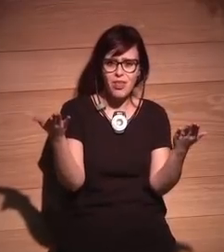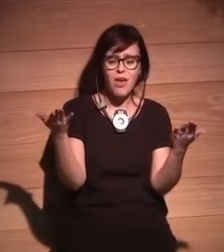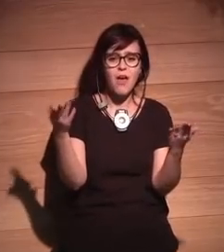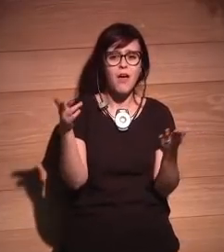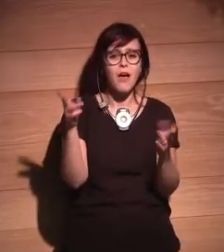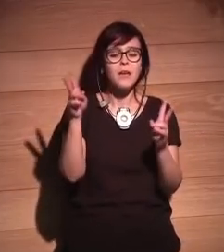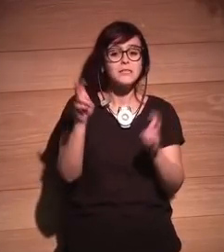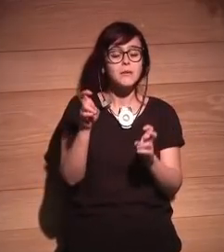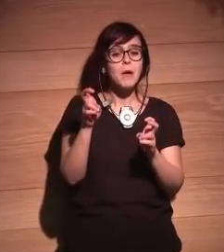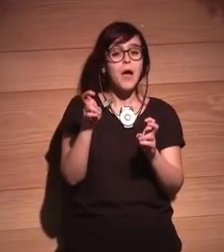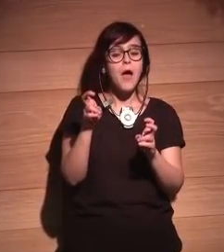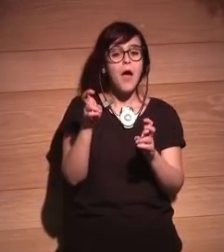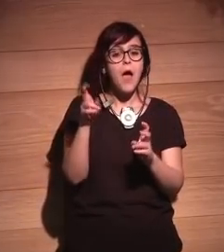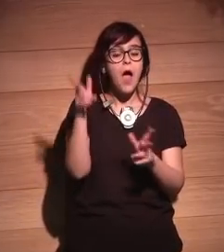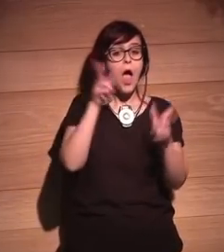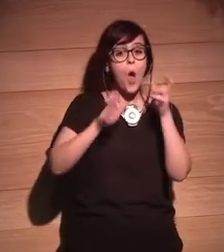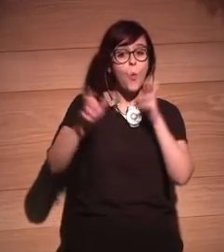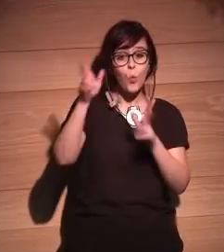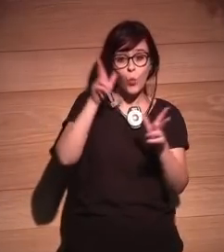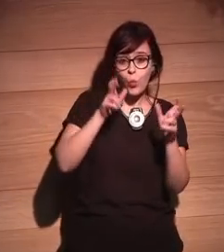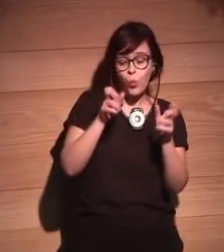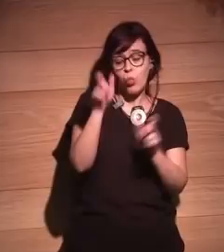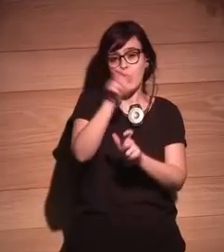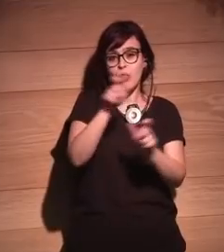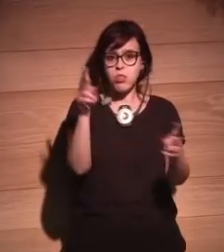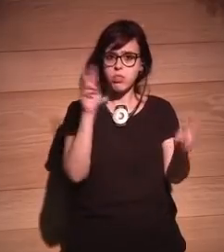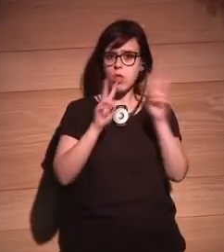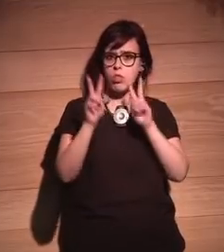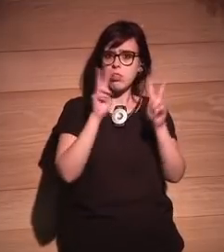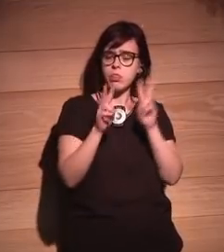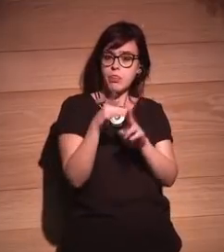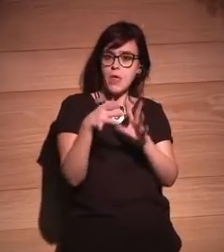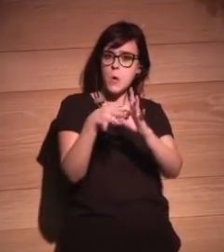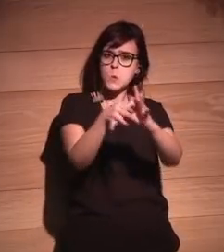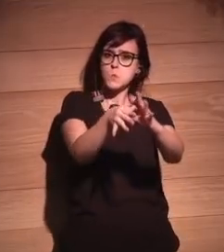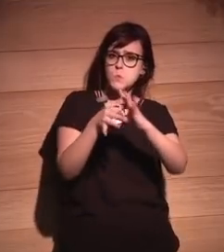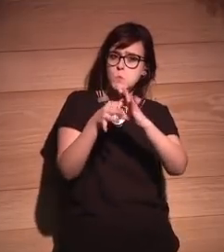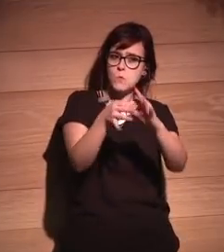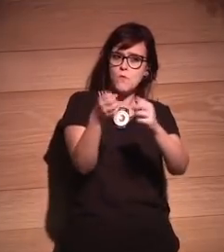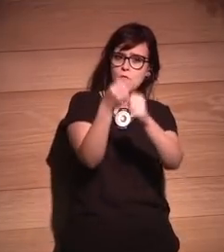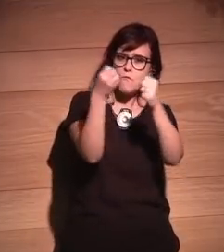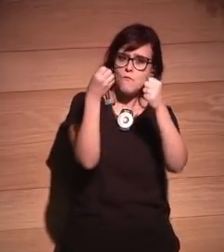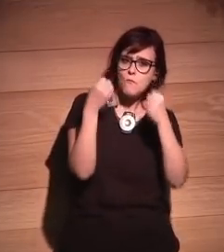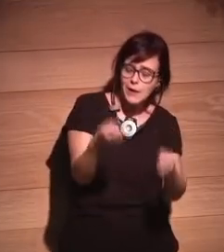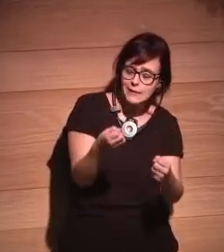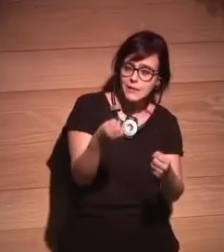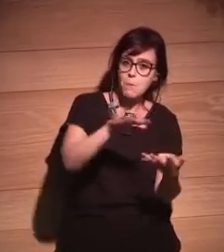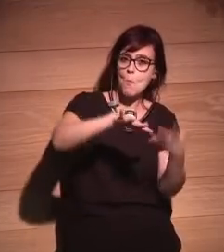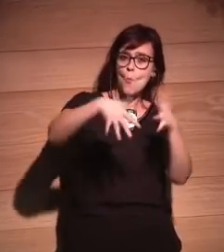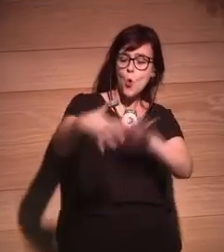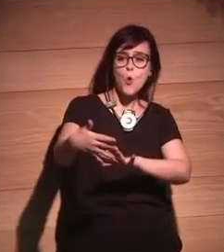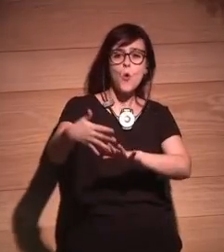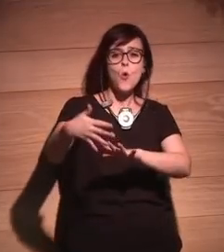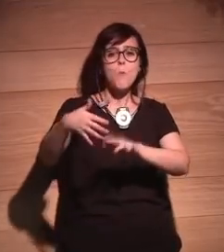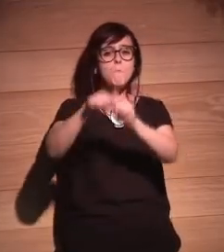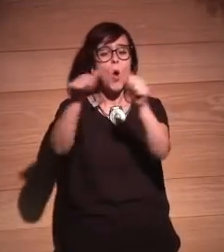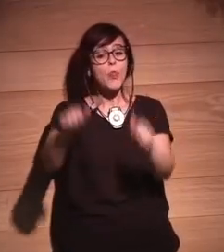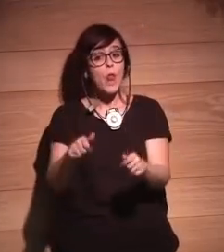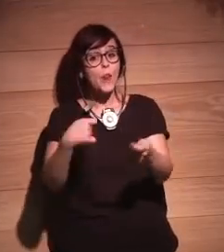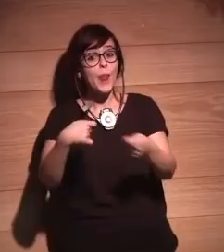relación con las audiencias muy fuerte, que se traduce en modelos de negocio. Pero